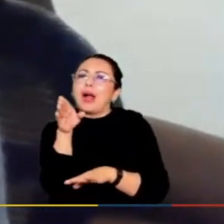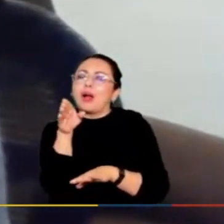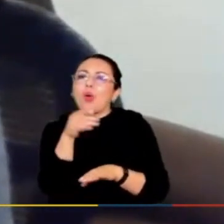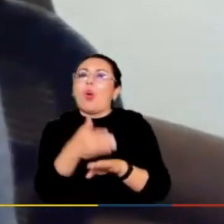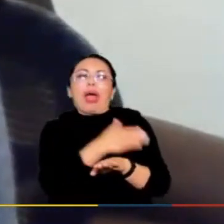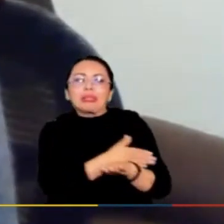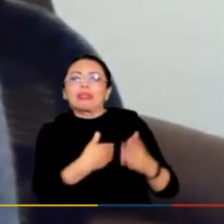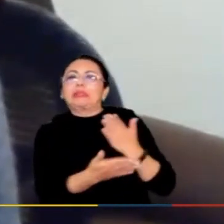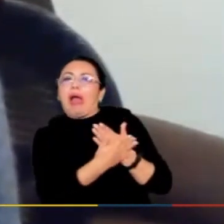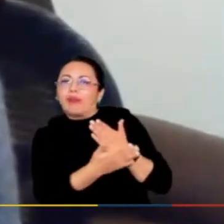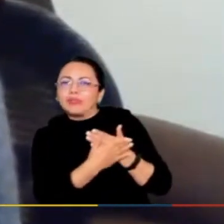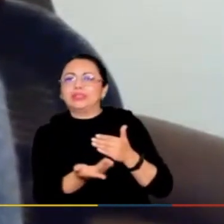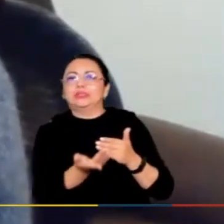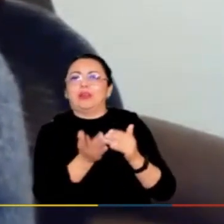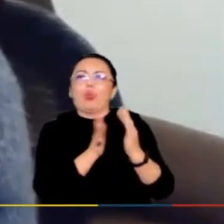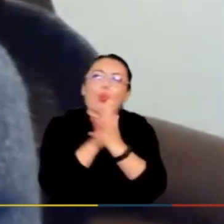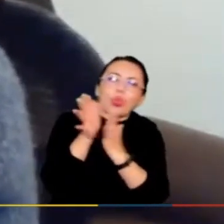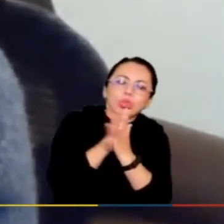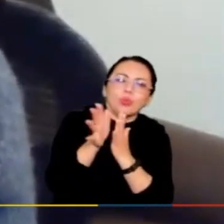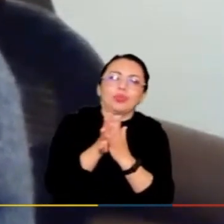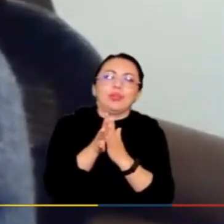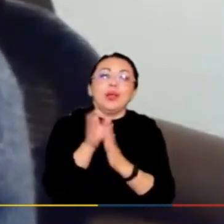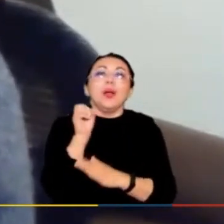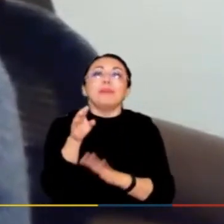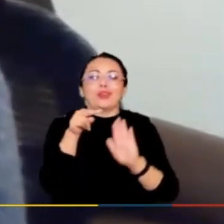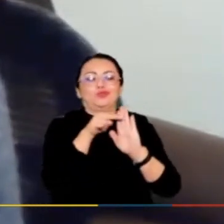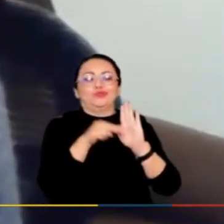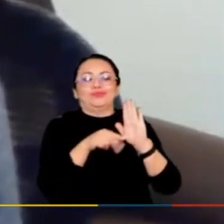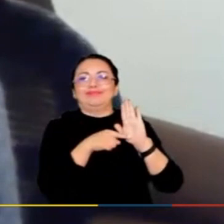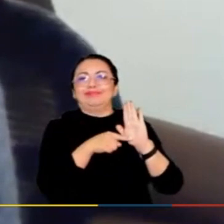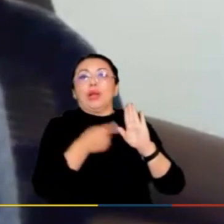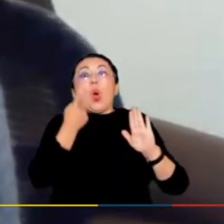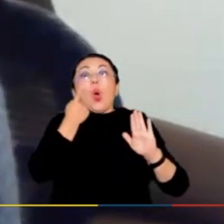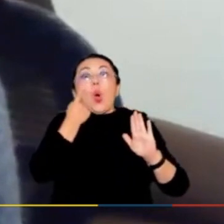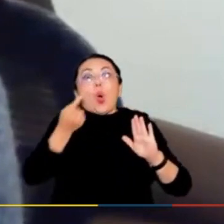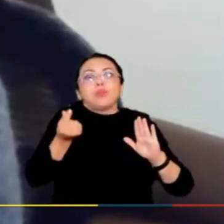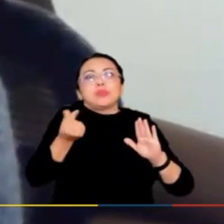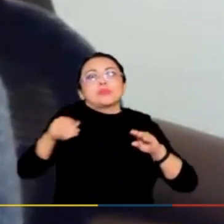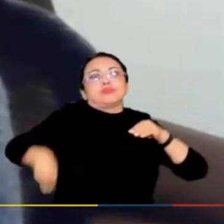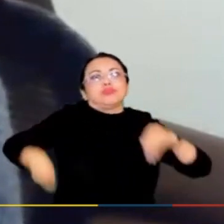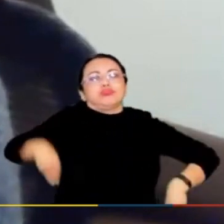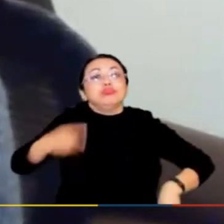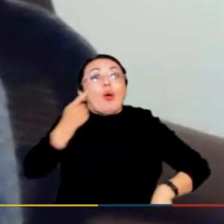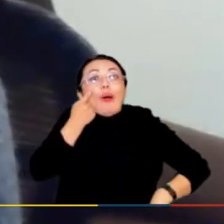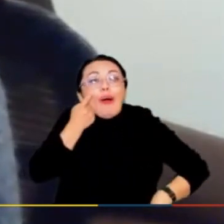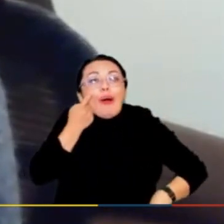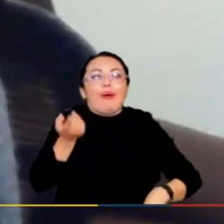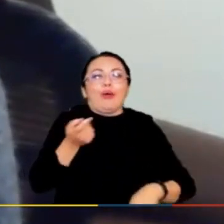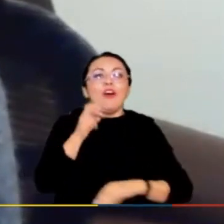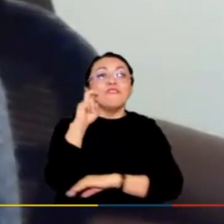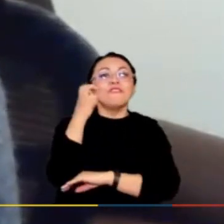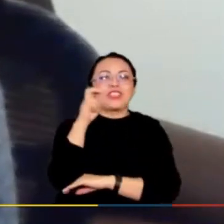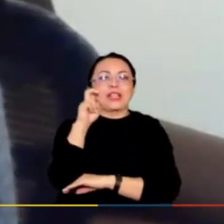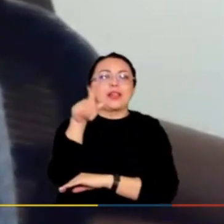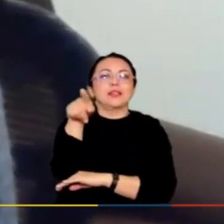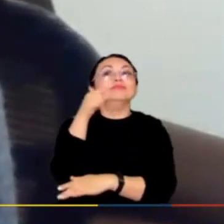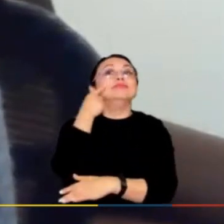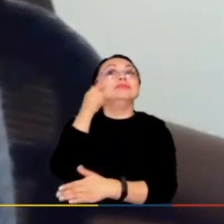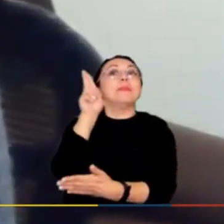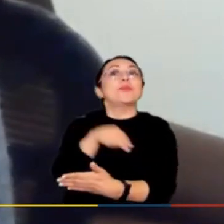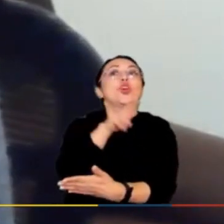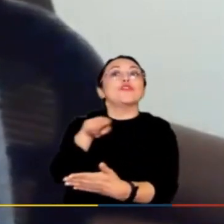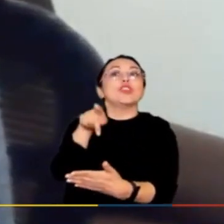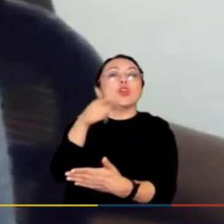entonces muchas veces los bancos, por las mismas normas de lavado de activos y la misma fiscalía, le prohíben a los bancos contarles a